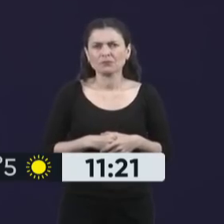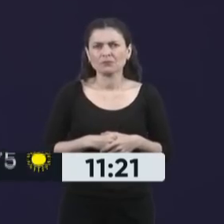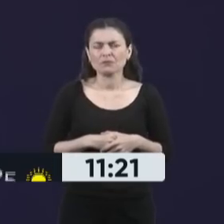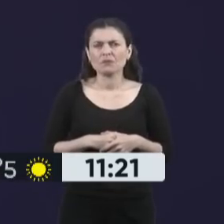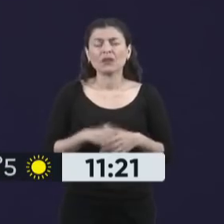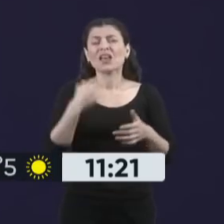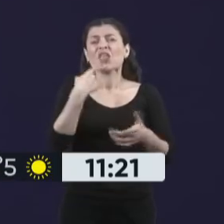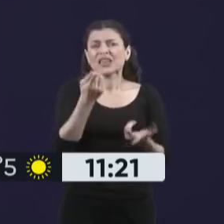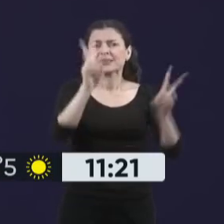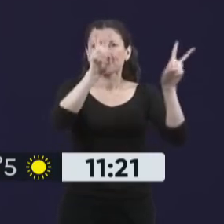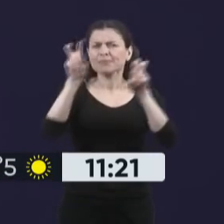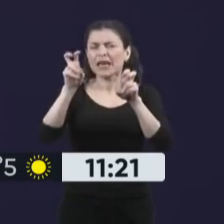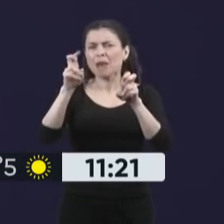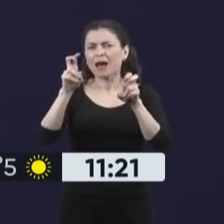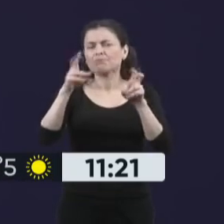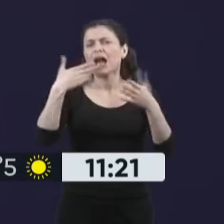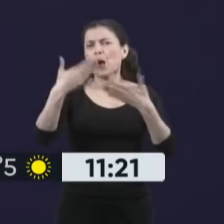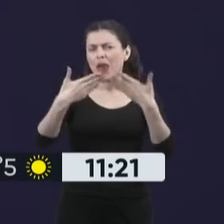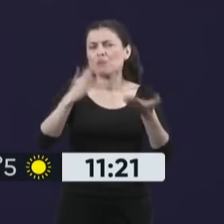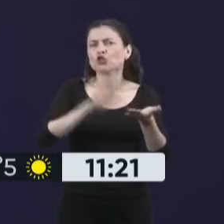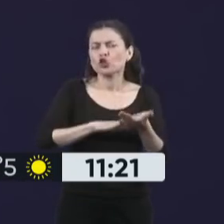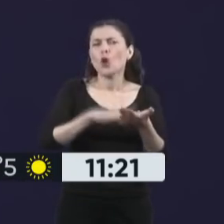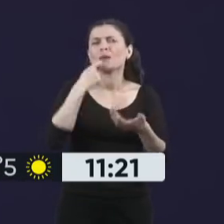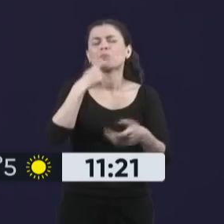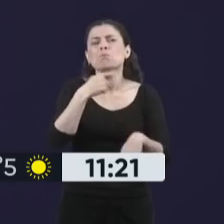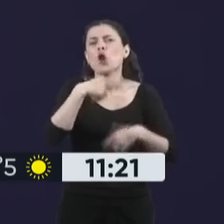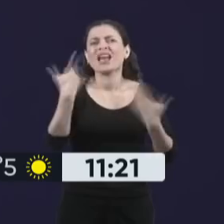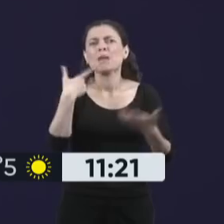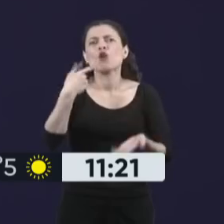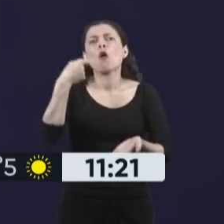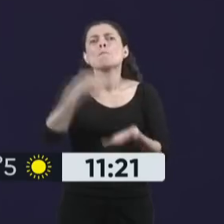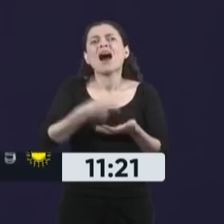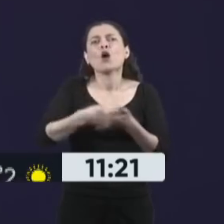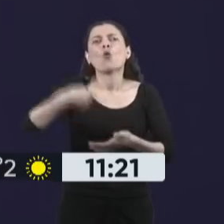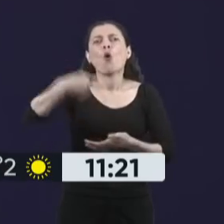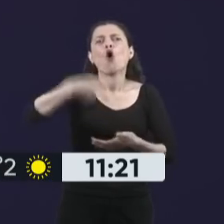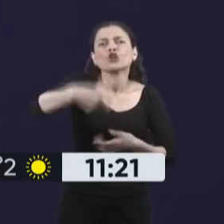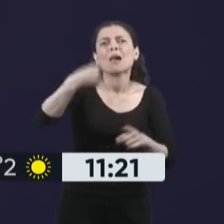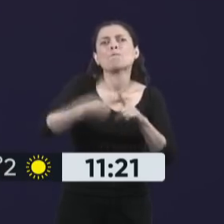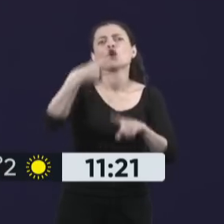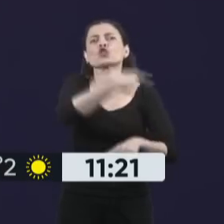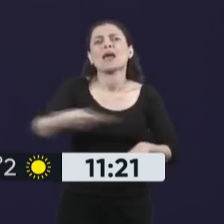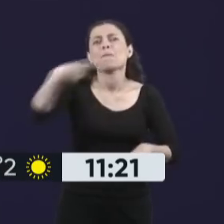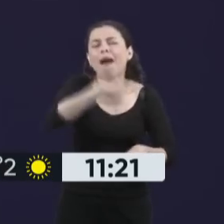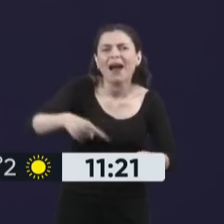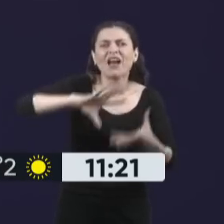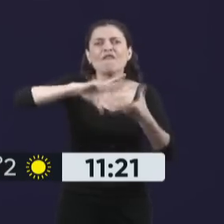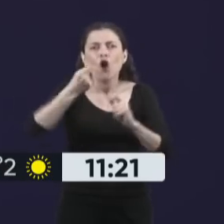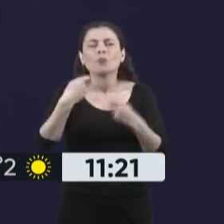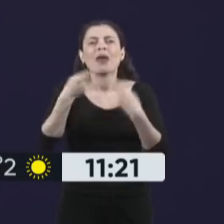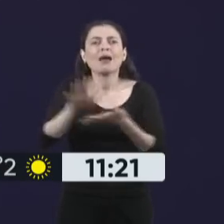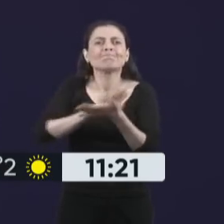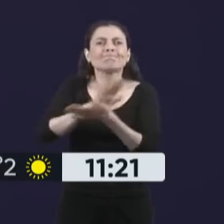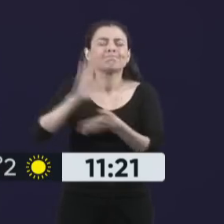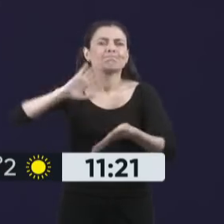al otro tema de conversación, que es el tema del pago por goteo, pago semanal. Bueno, eso nosotros estamos haciendo los adelantos todos